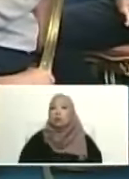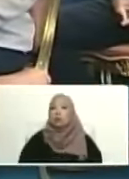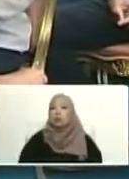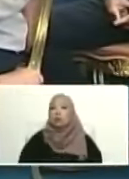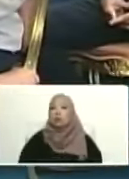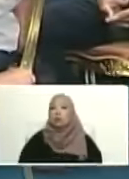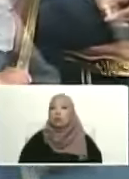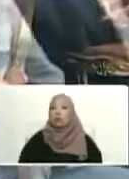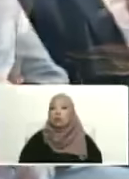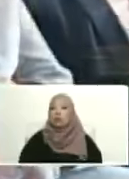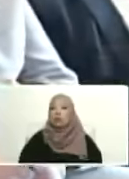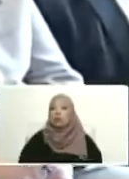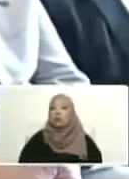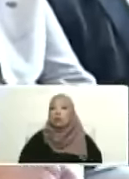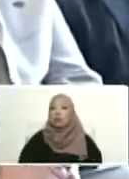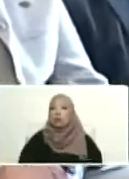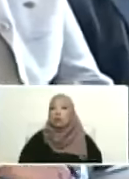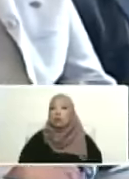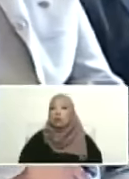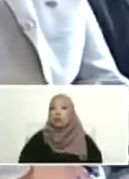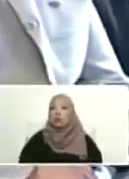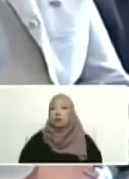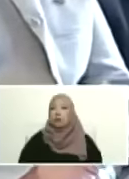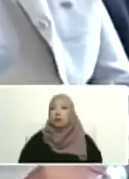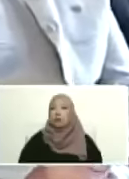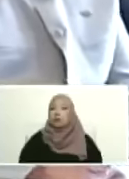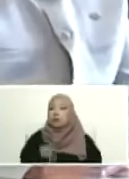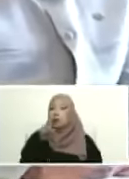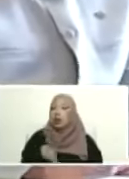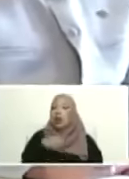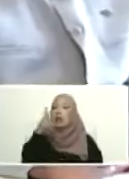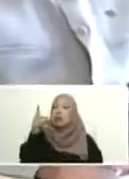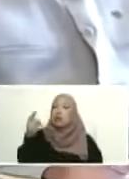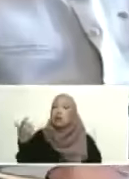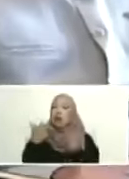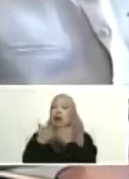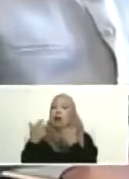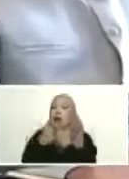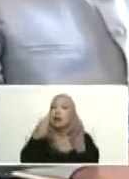Luego viene la llamada Segunda Guerra Mundial.